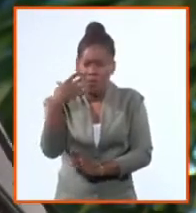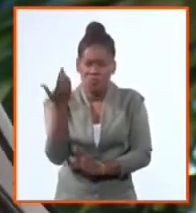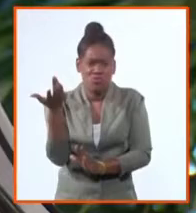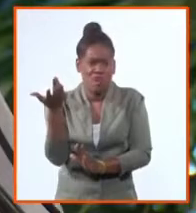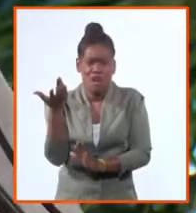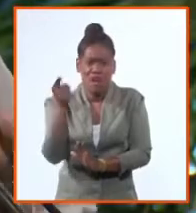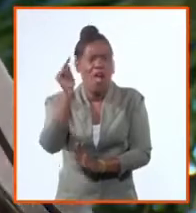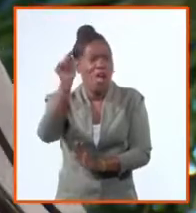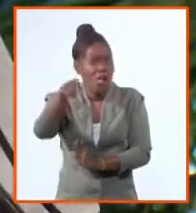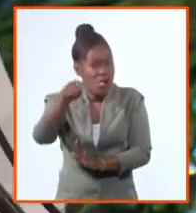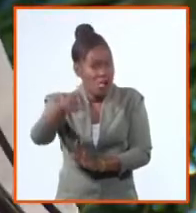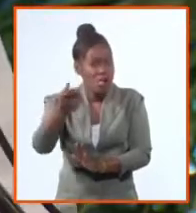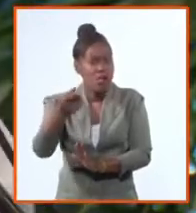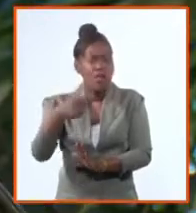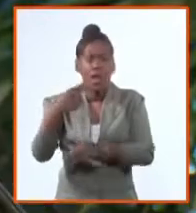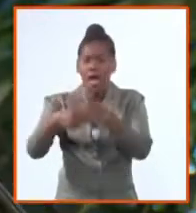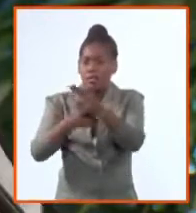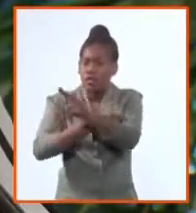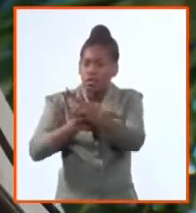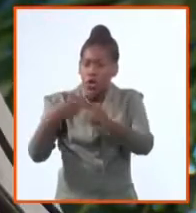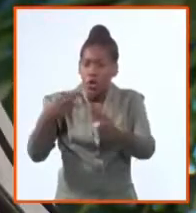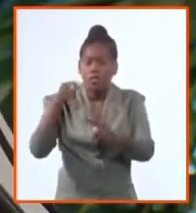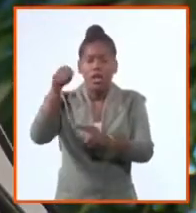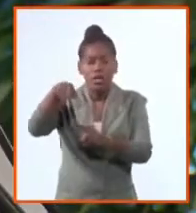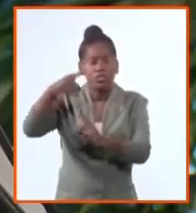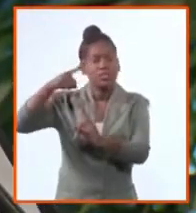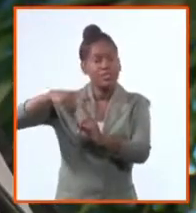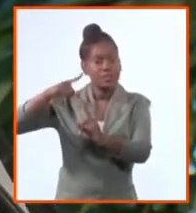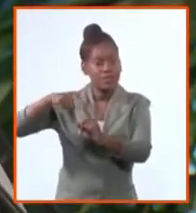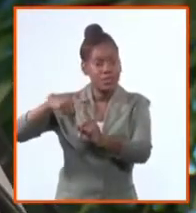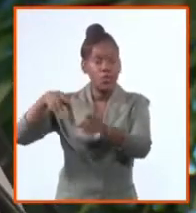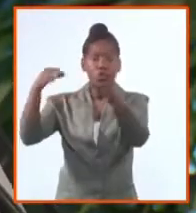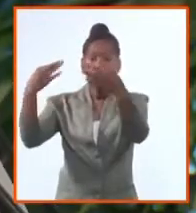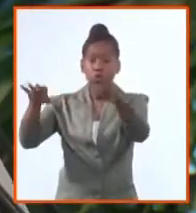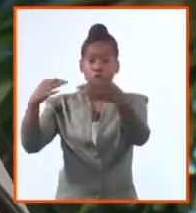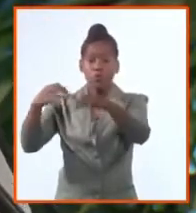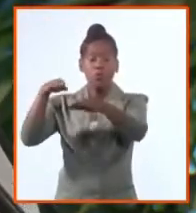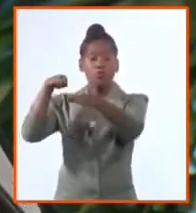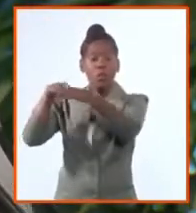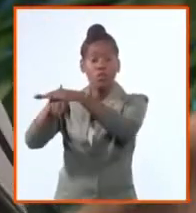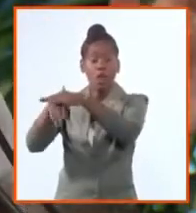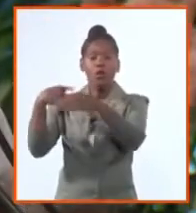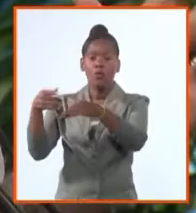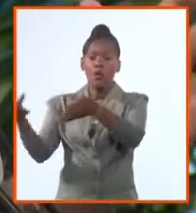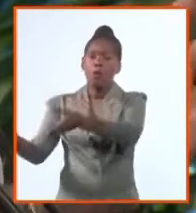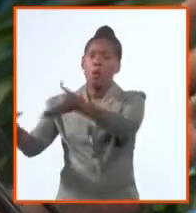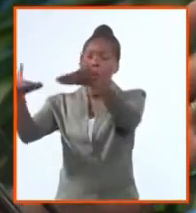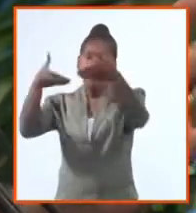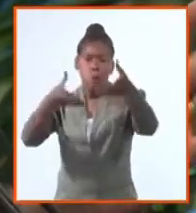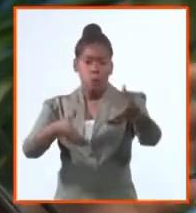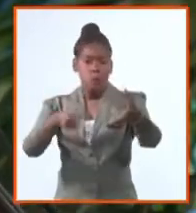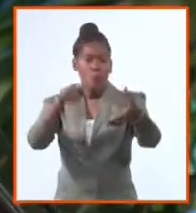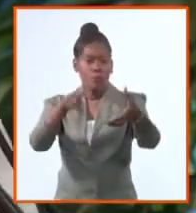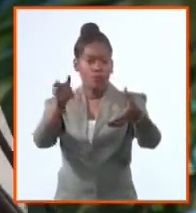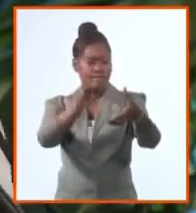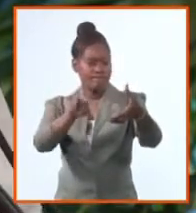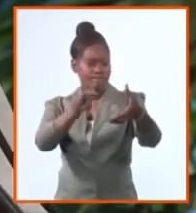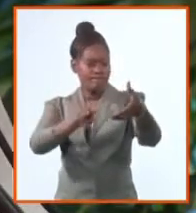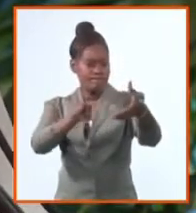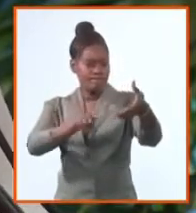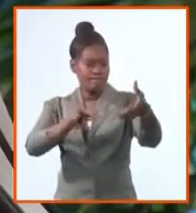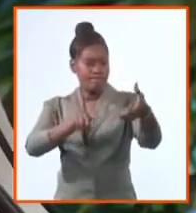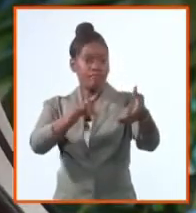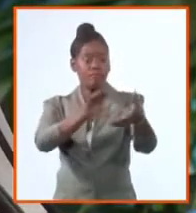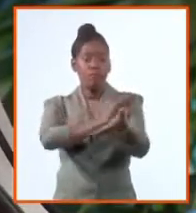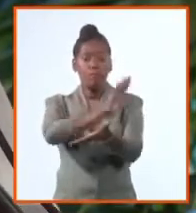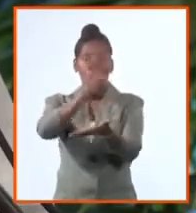20 gente por ahí que han hecho su historia de qué ha sido la economía cubana, que desde luego nada tiene que ver con nosotros, pero